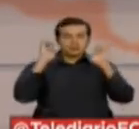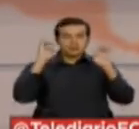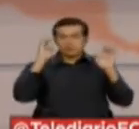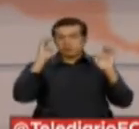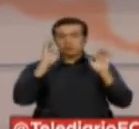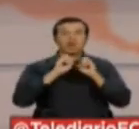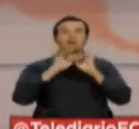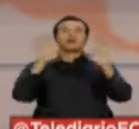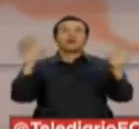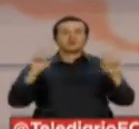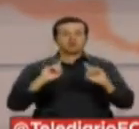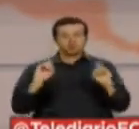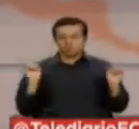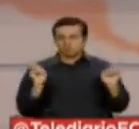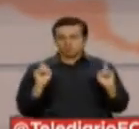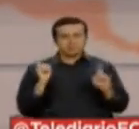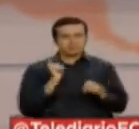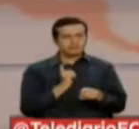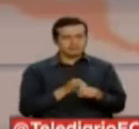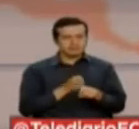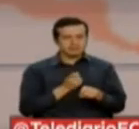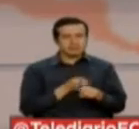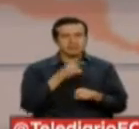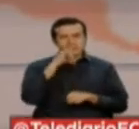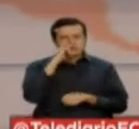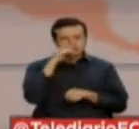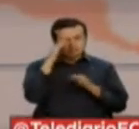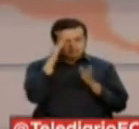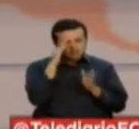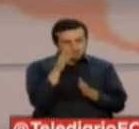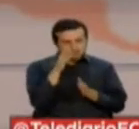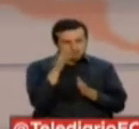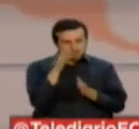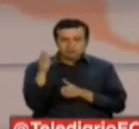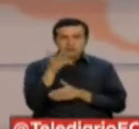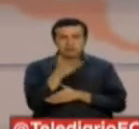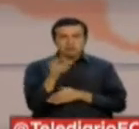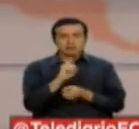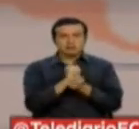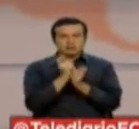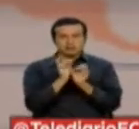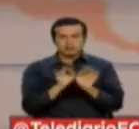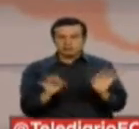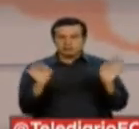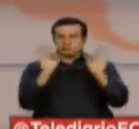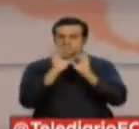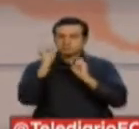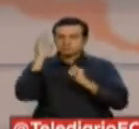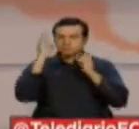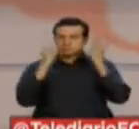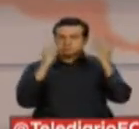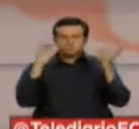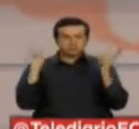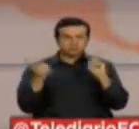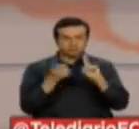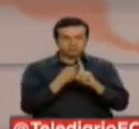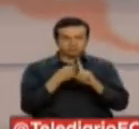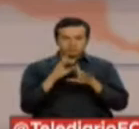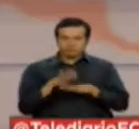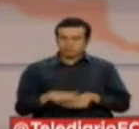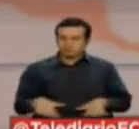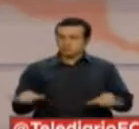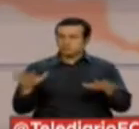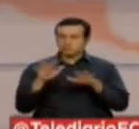en general, sino que se enfoca directamente, y este es el cambio fundamental, la innovación. Primero, unos territorios que